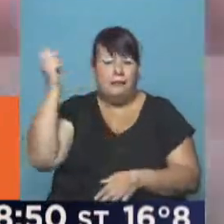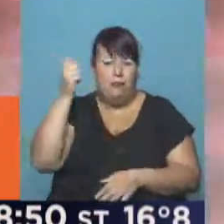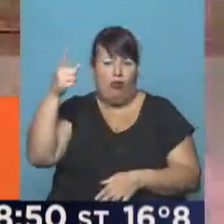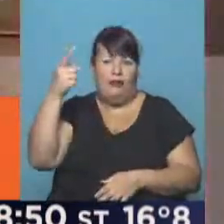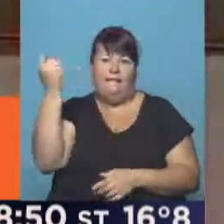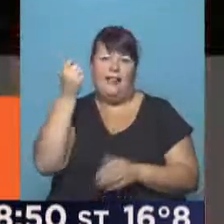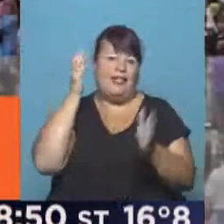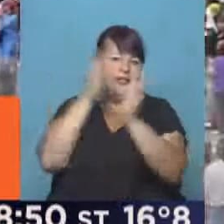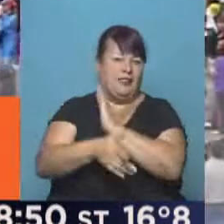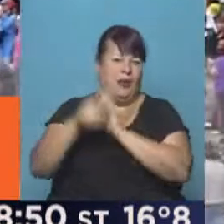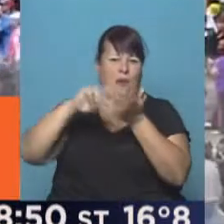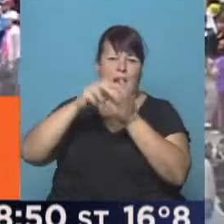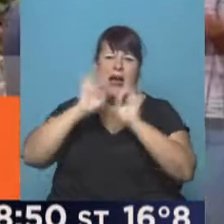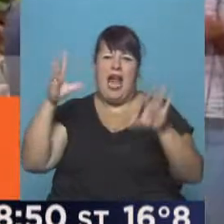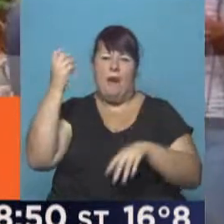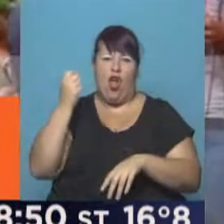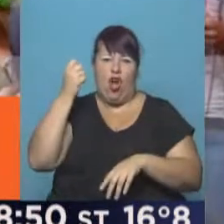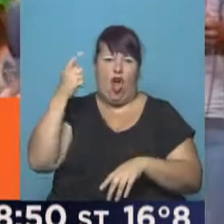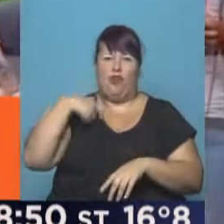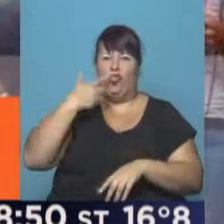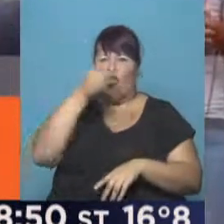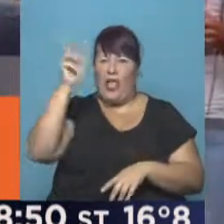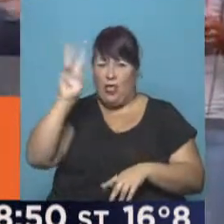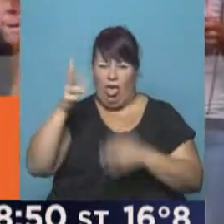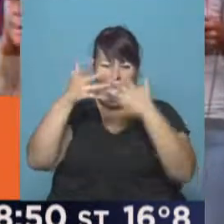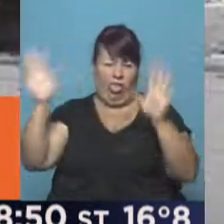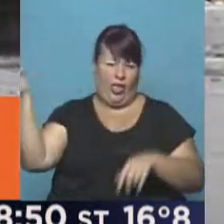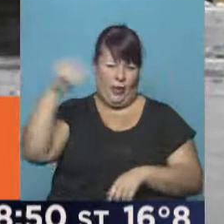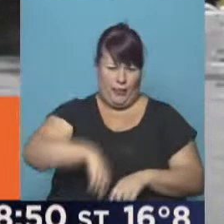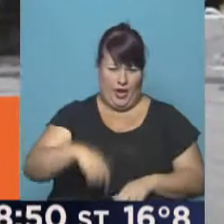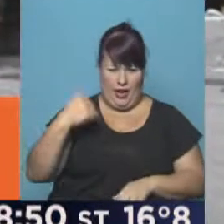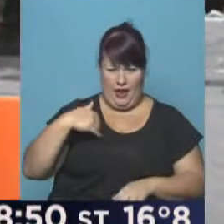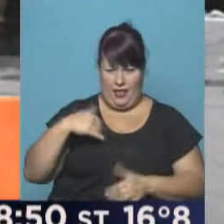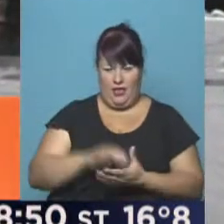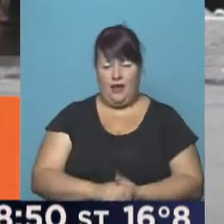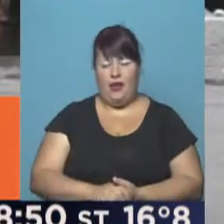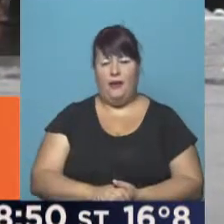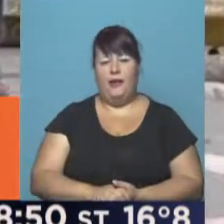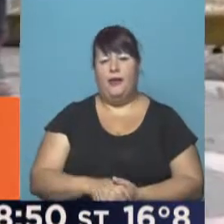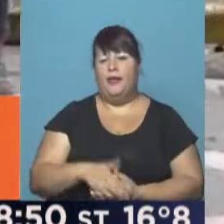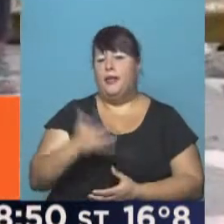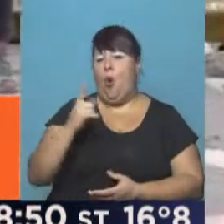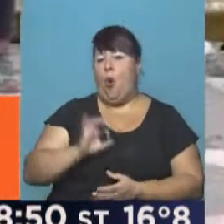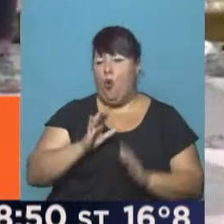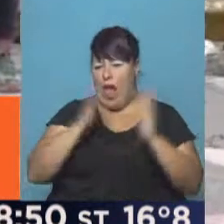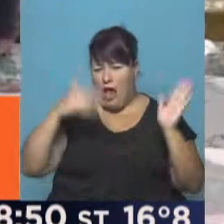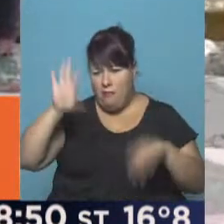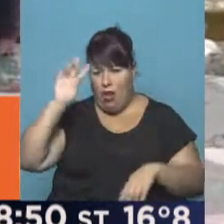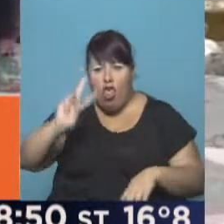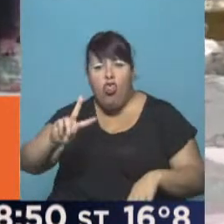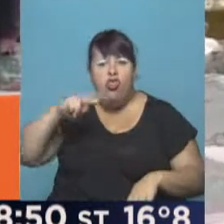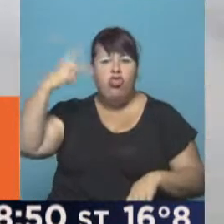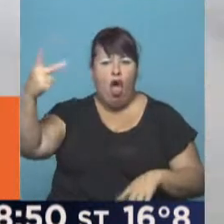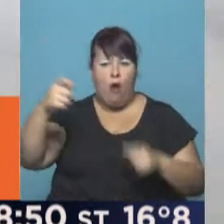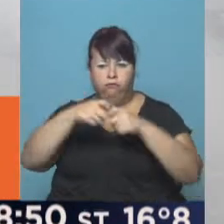para alejarse de la grave crisis económica y social que atraviesa la nación caribeña. En poco más de un año, se duplicó el